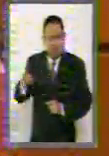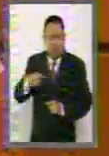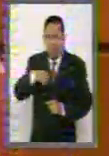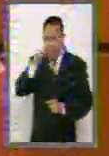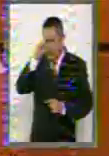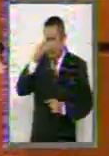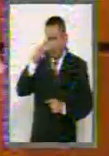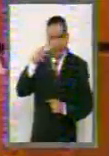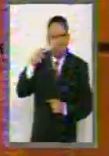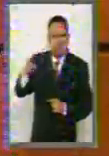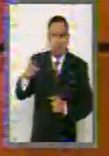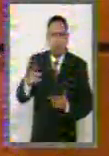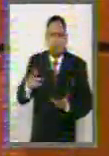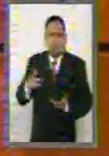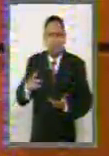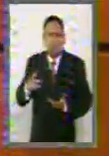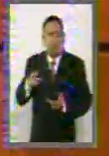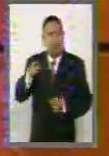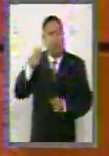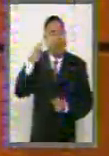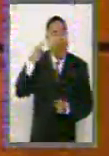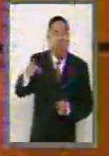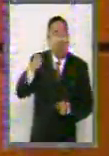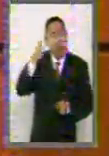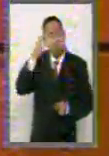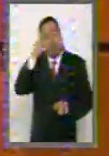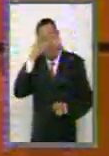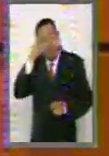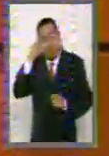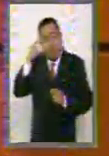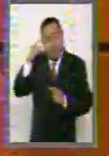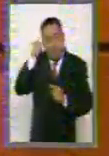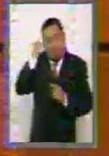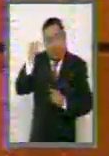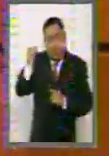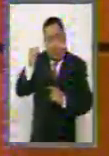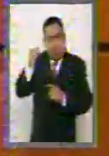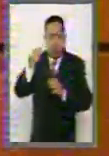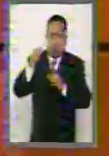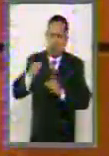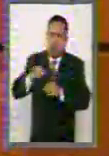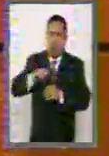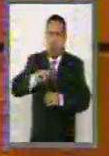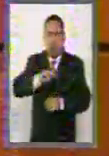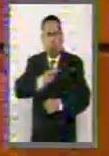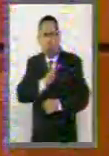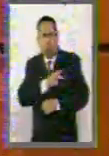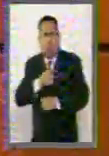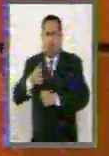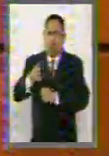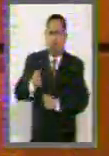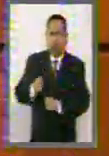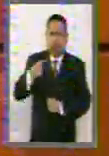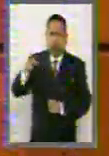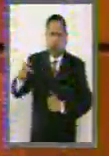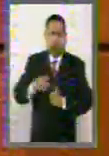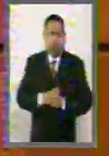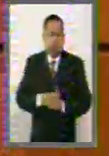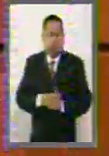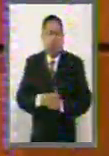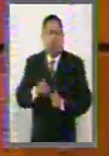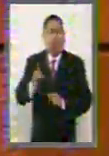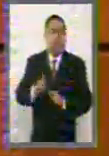reflejo de lo que él considera es el ejercicio del poder, un